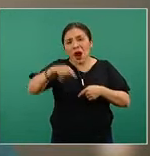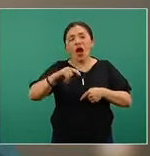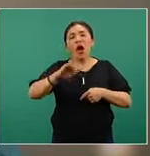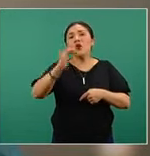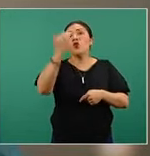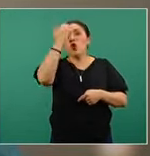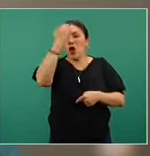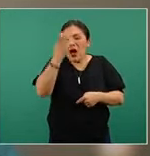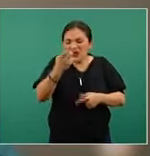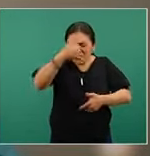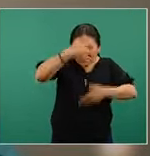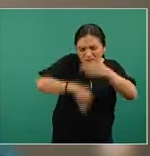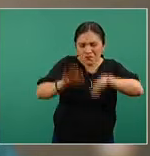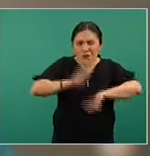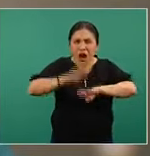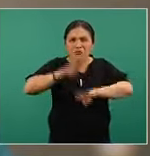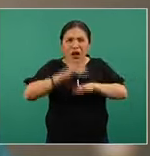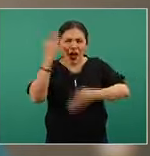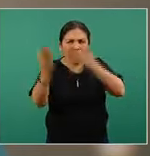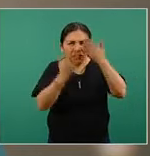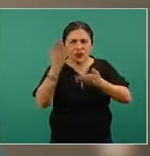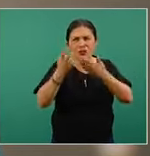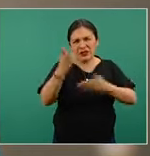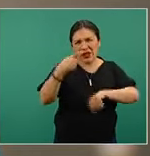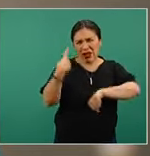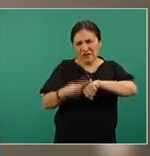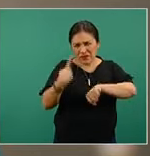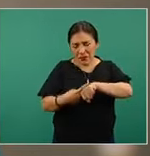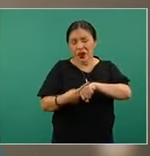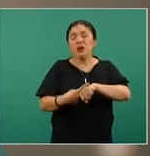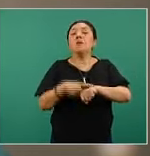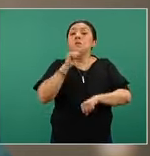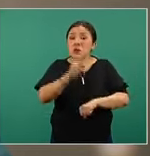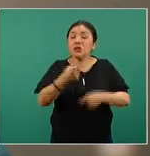antes el tiempo